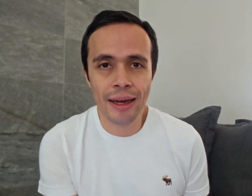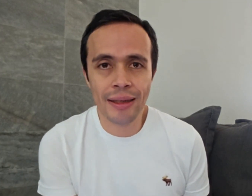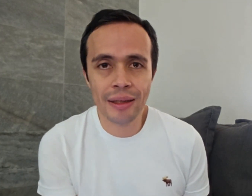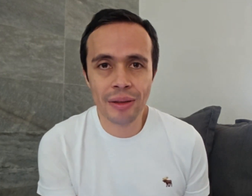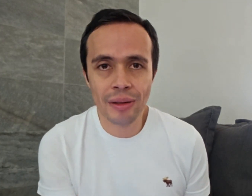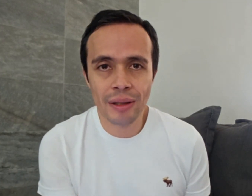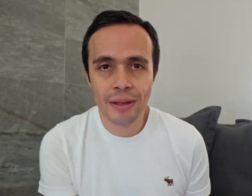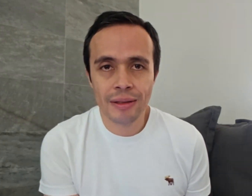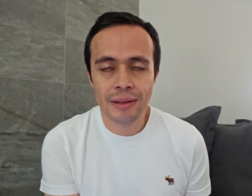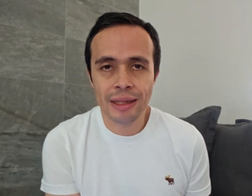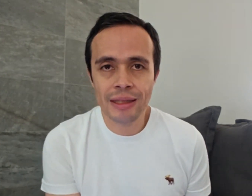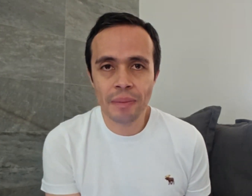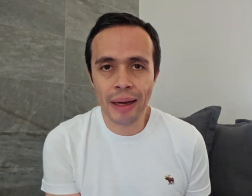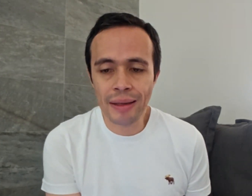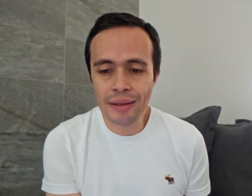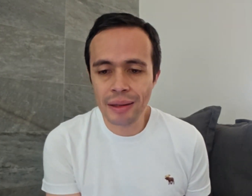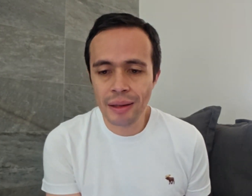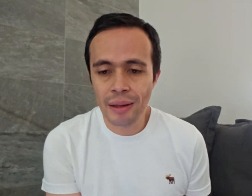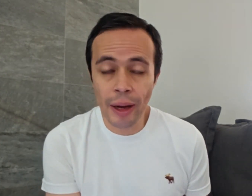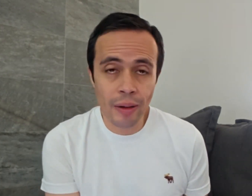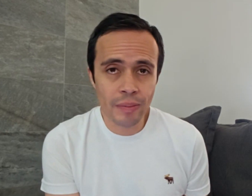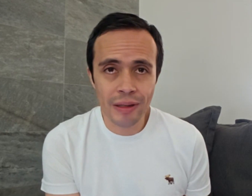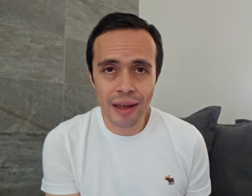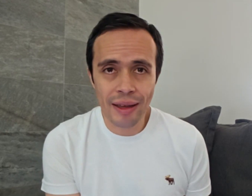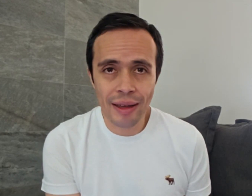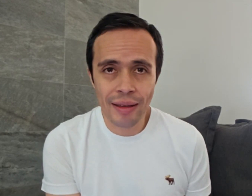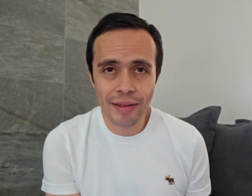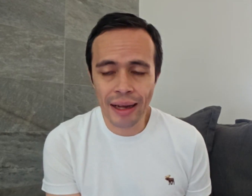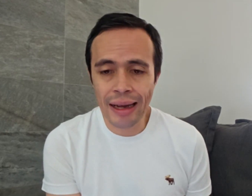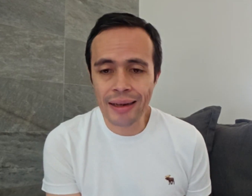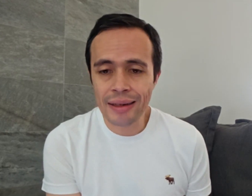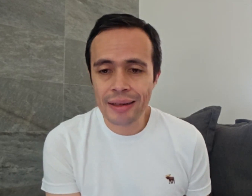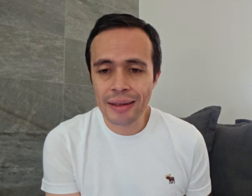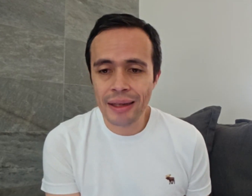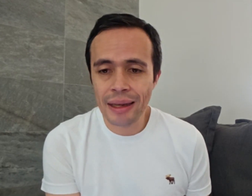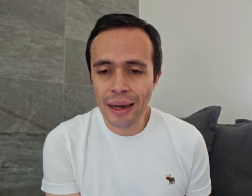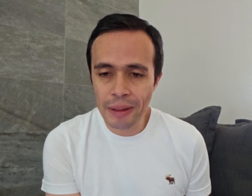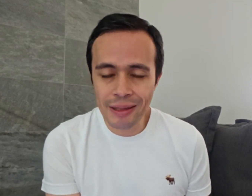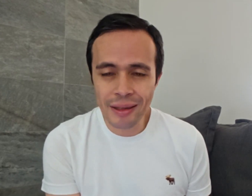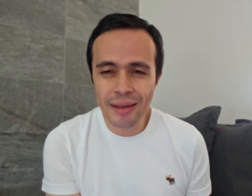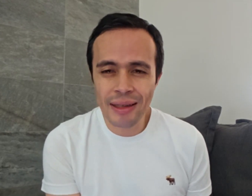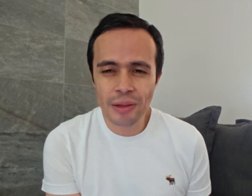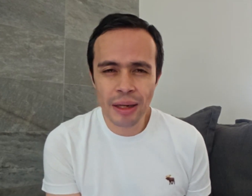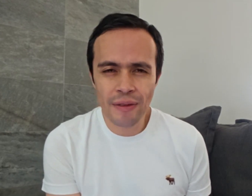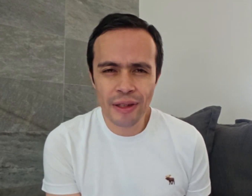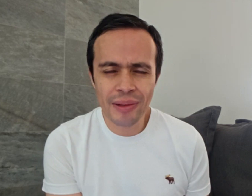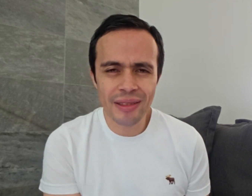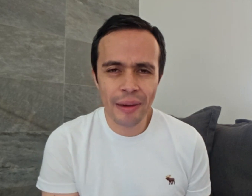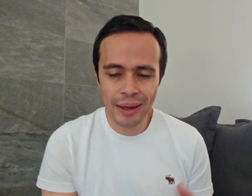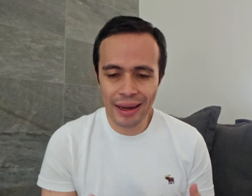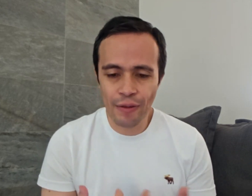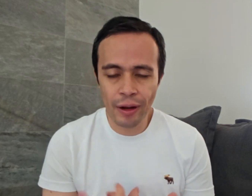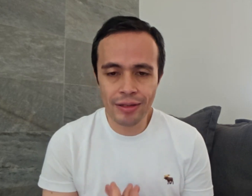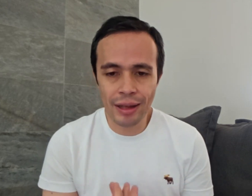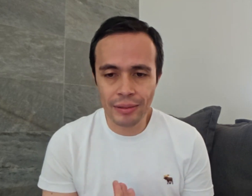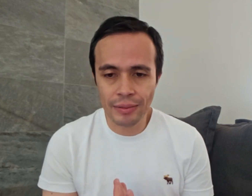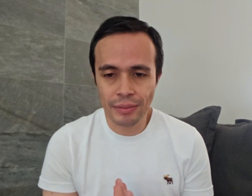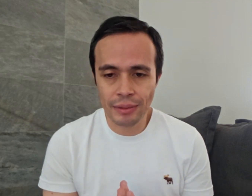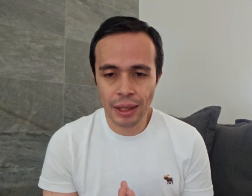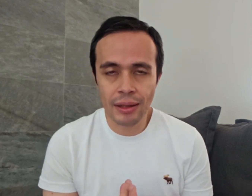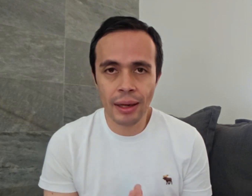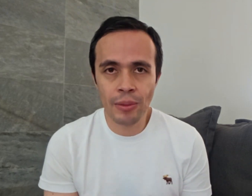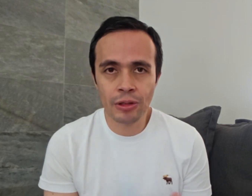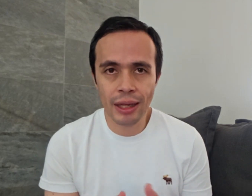elementos del ejército de ese país. Bueno, pues hay que destacar que la presidenta hace una reflexión, dice, a ver, la